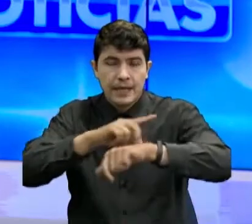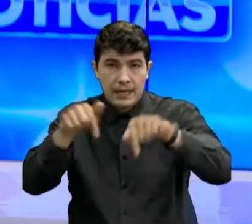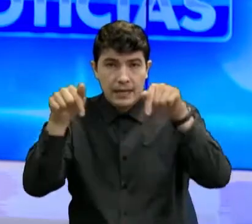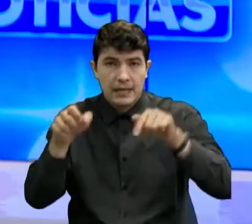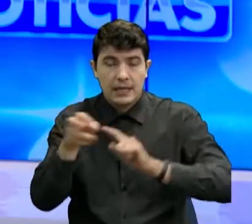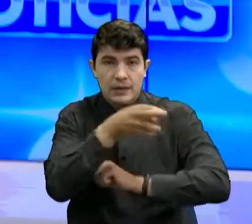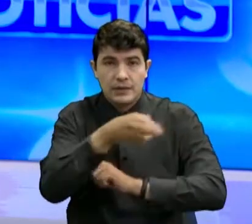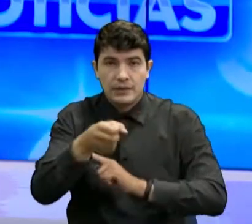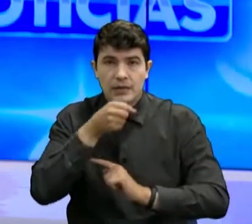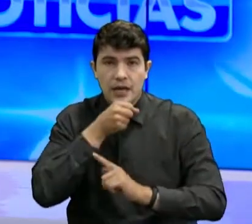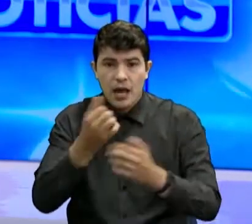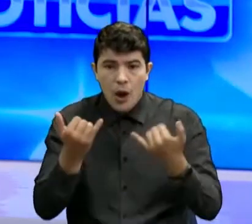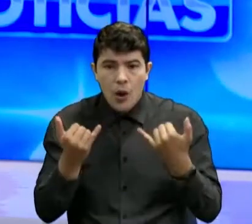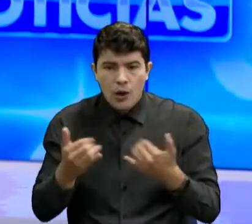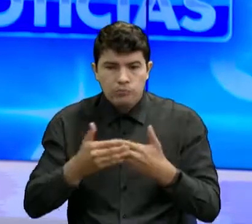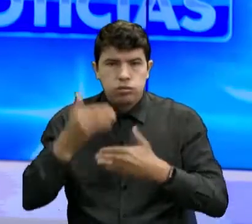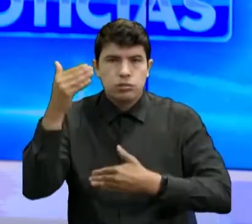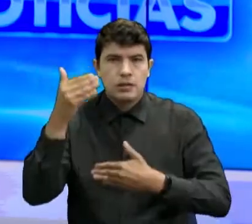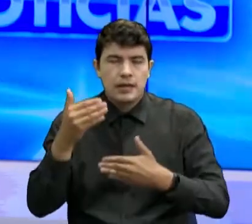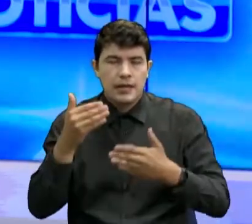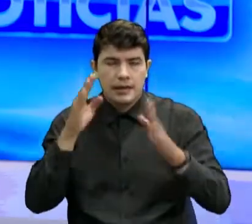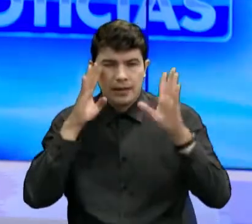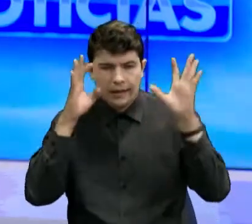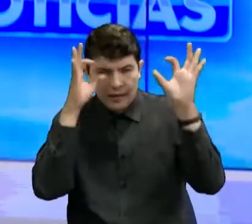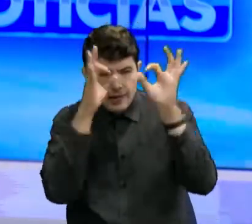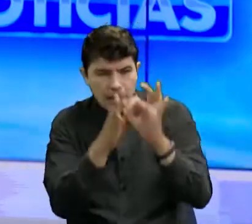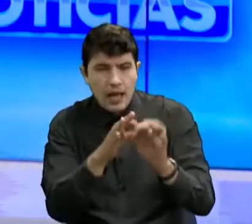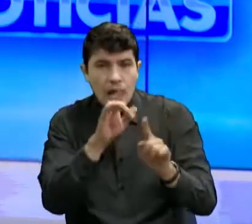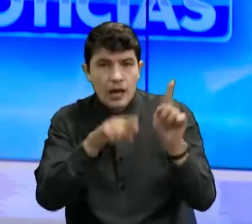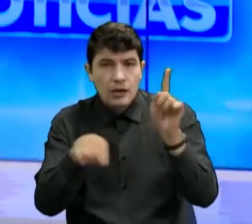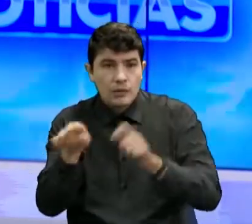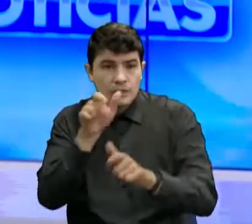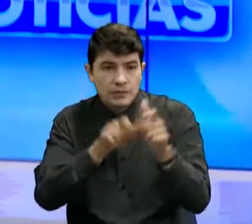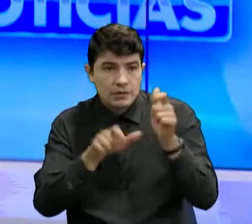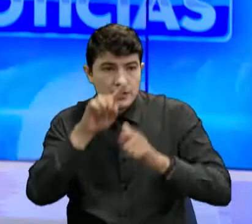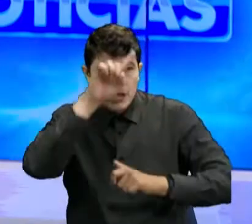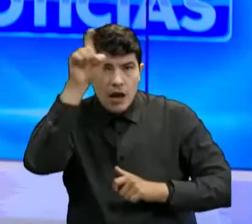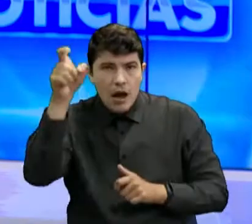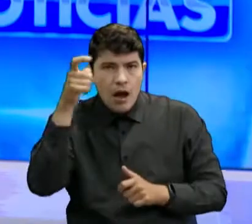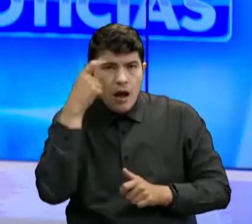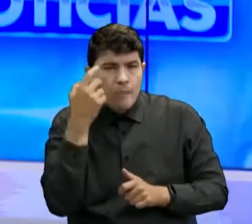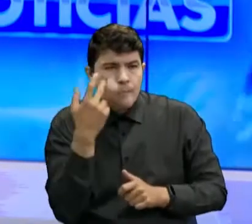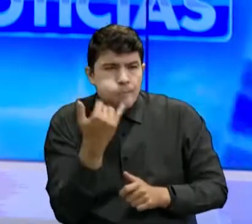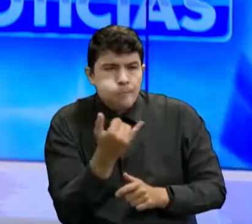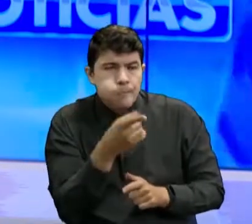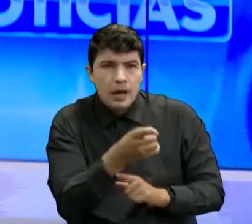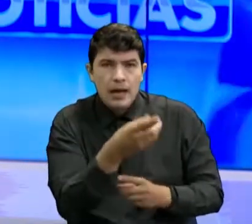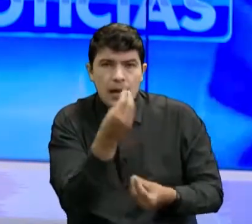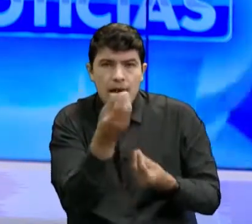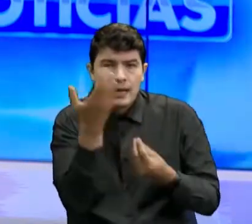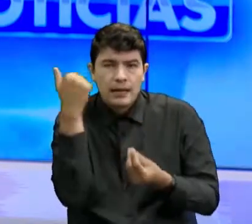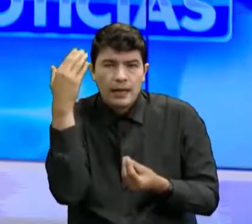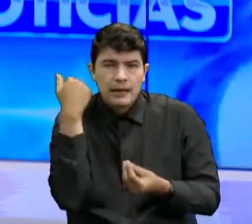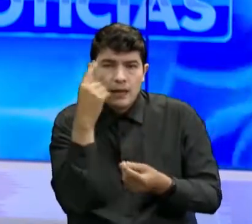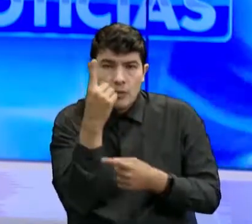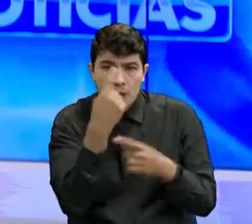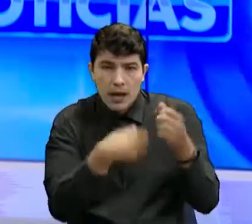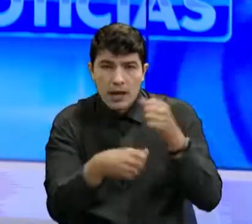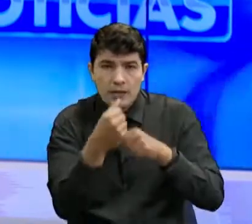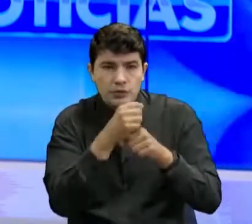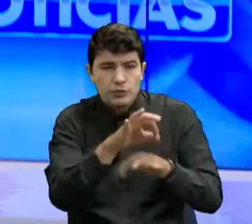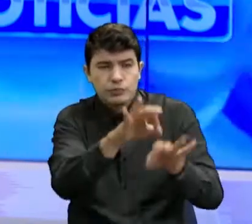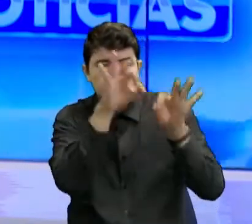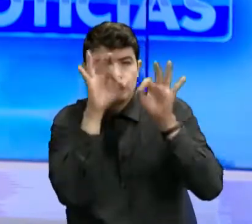En Oriente Noticias, a partir de hoy empezamos a ponerle la lupa a aquellos gobernantes quienes hace exactamente un año fueron elegidos como los